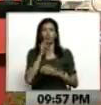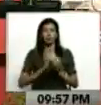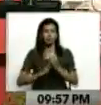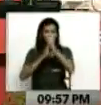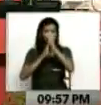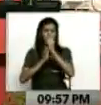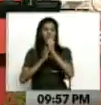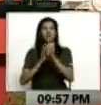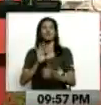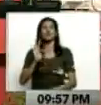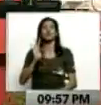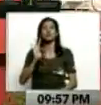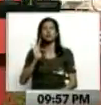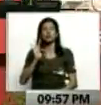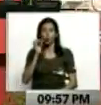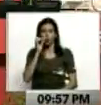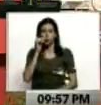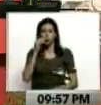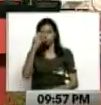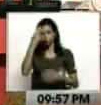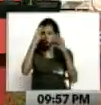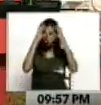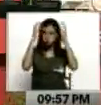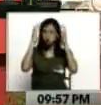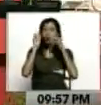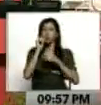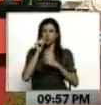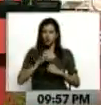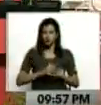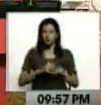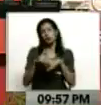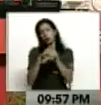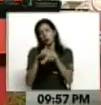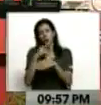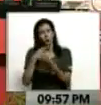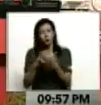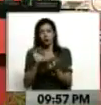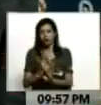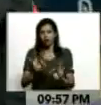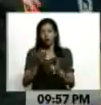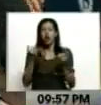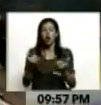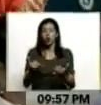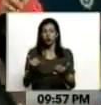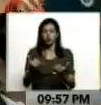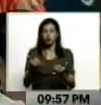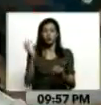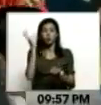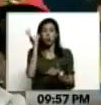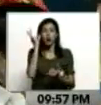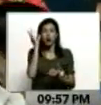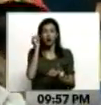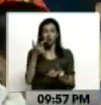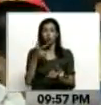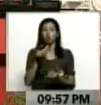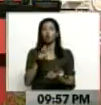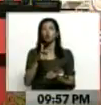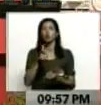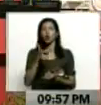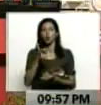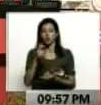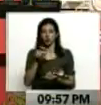Ojeda también presente consecuente que no hombrero Discúlpame hermano disculp y ahora sí tengo aquí Gloria